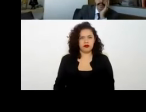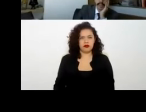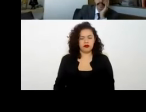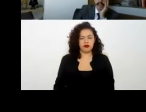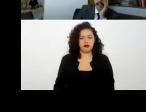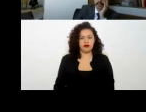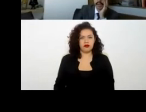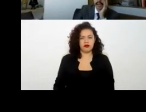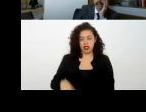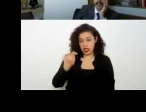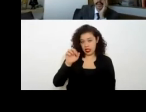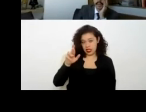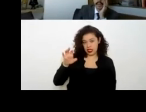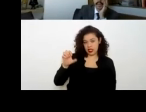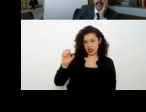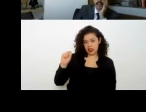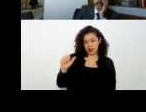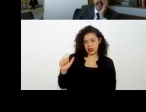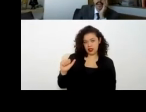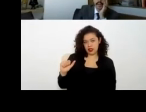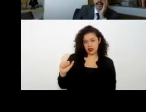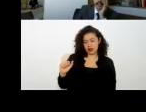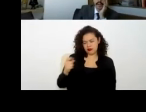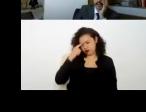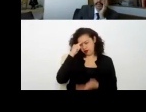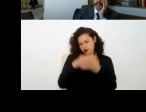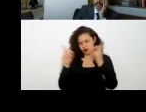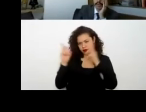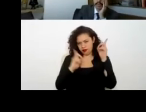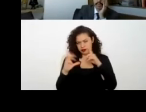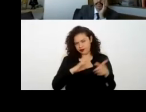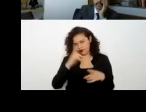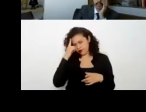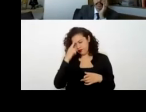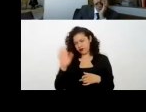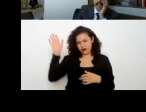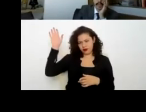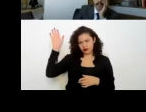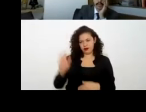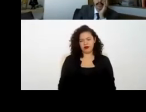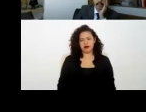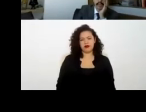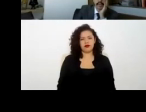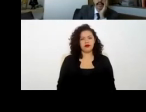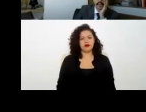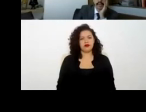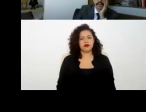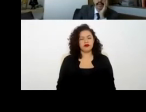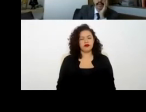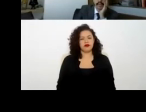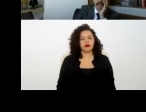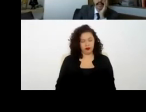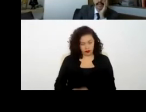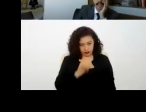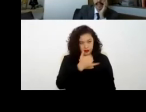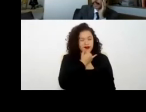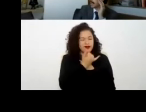Teresa, me parece que tiene alguna duda. Levantó la mano. Sí. Sí,